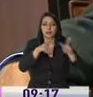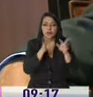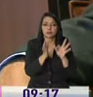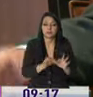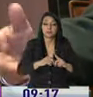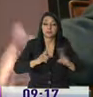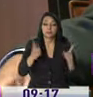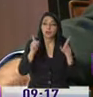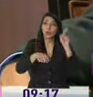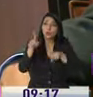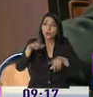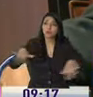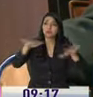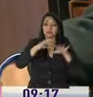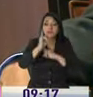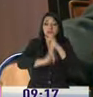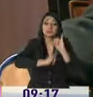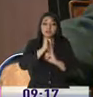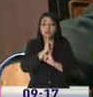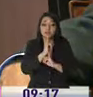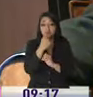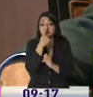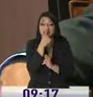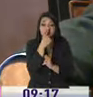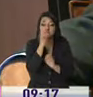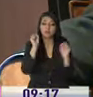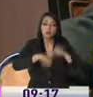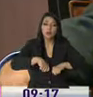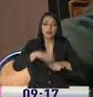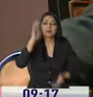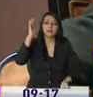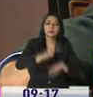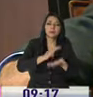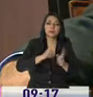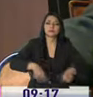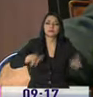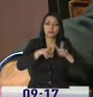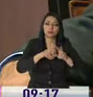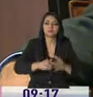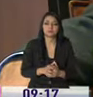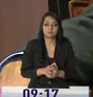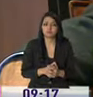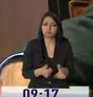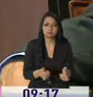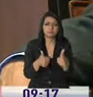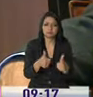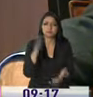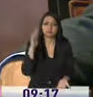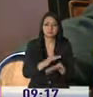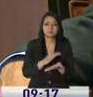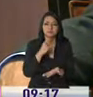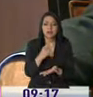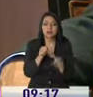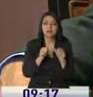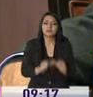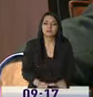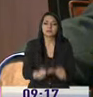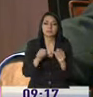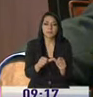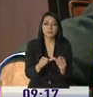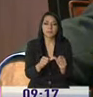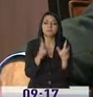mercado, creemos que podemos reducir esos costos significativamente manteniendo